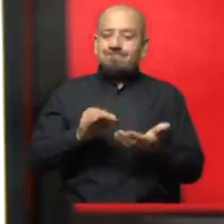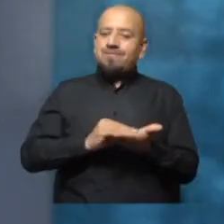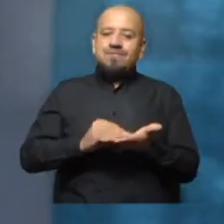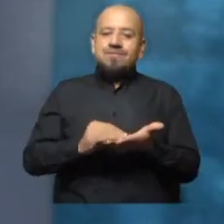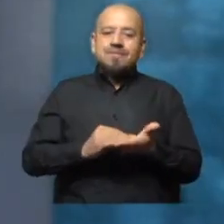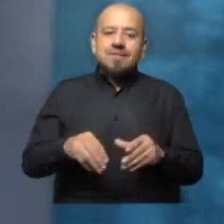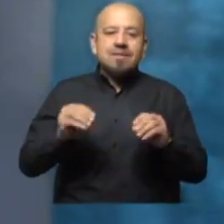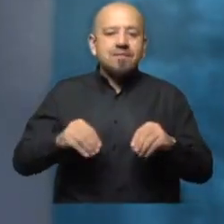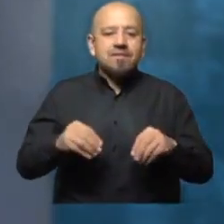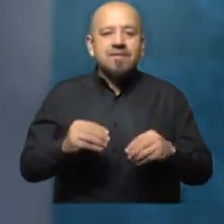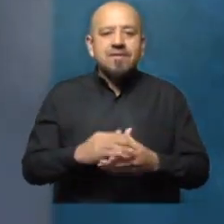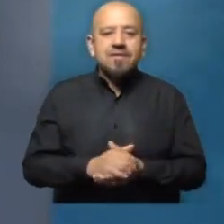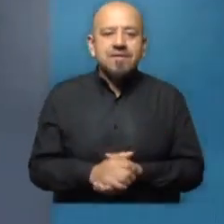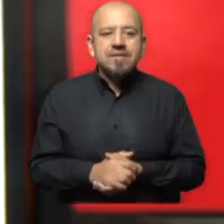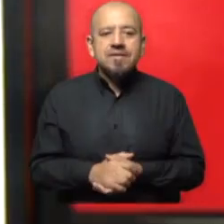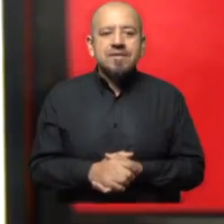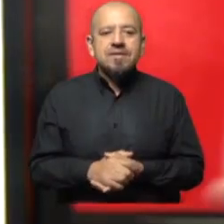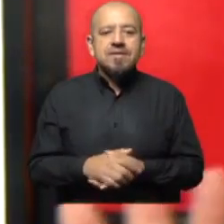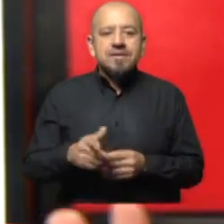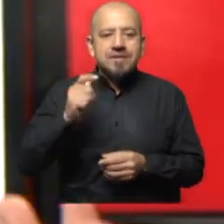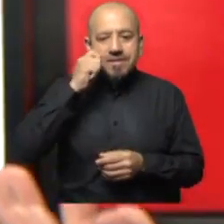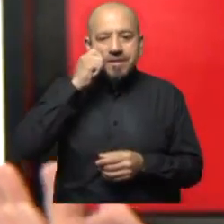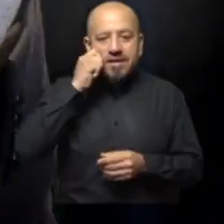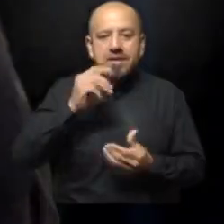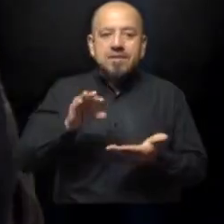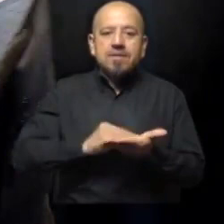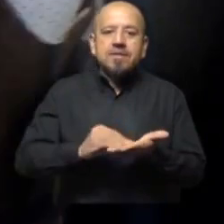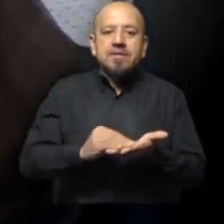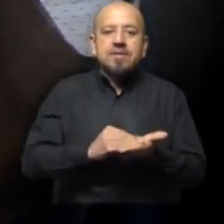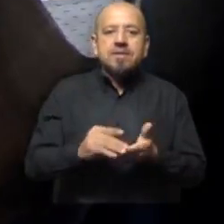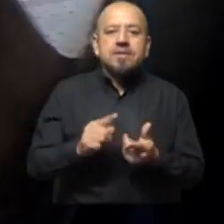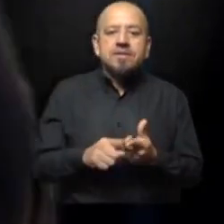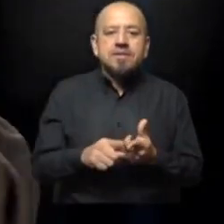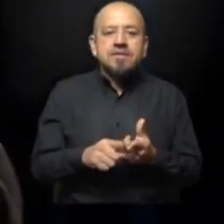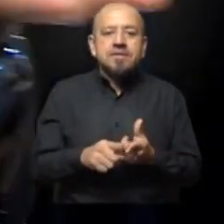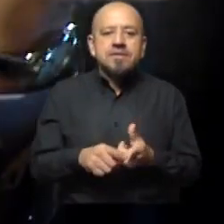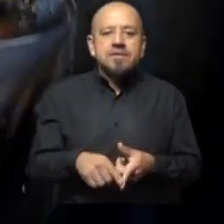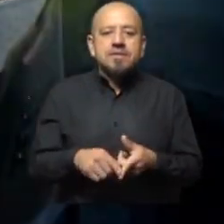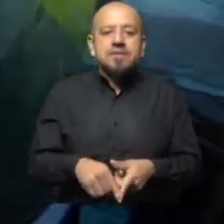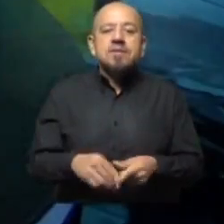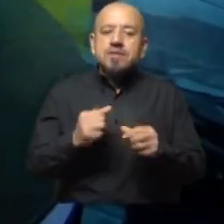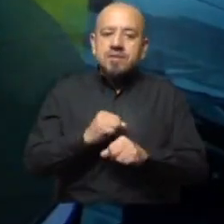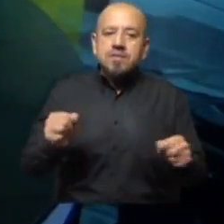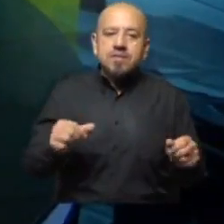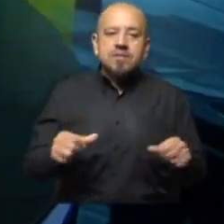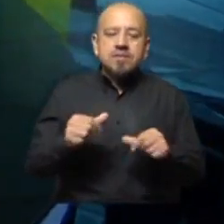esa administración en esa verdad pero logró a sólo